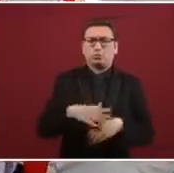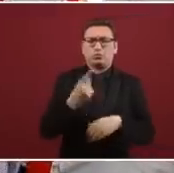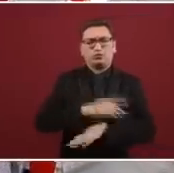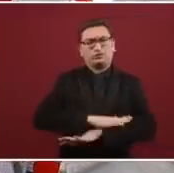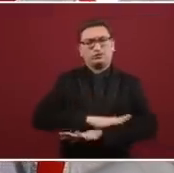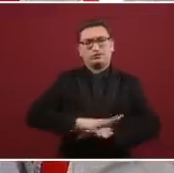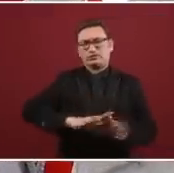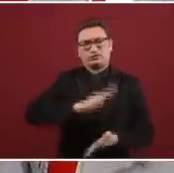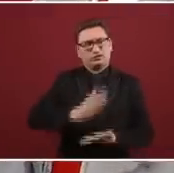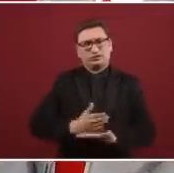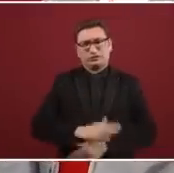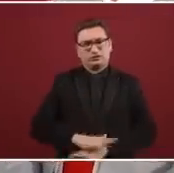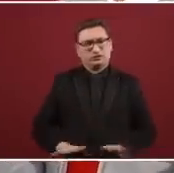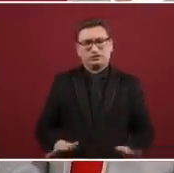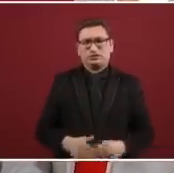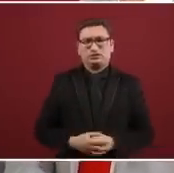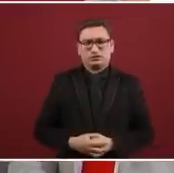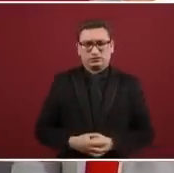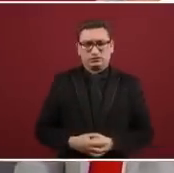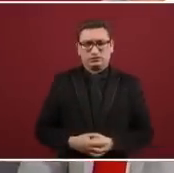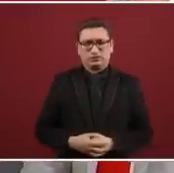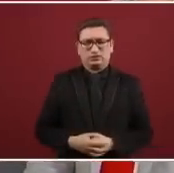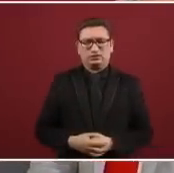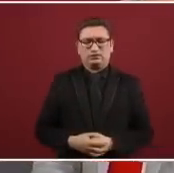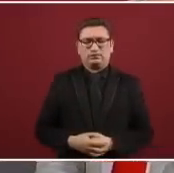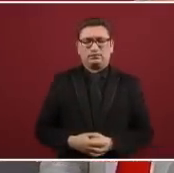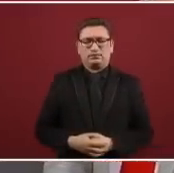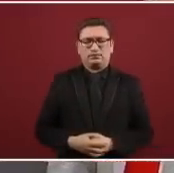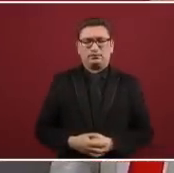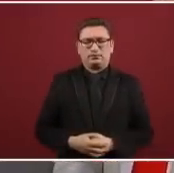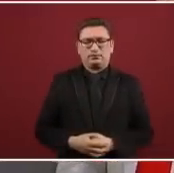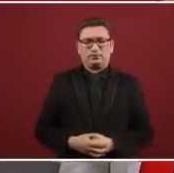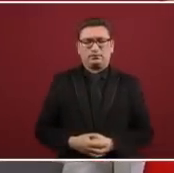basta de tecnicismos.